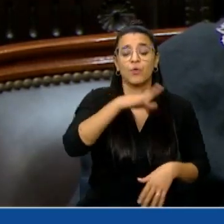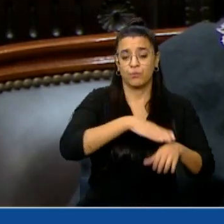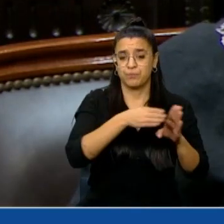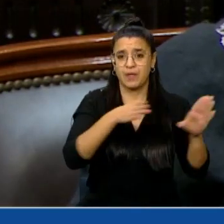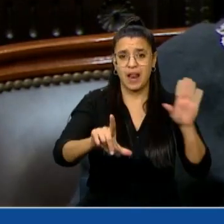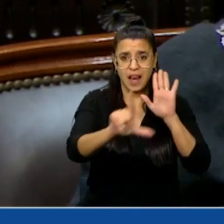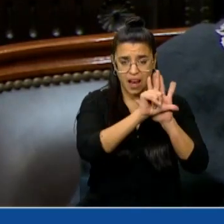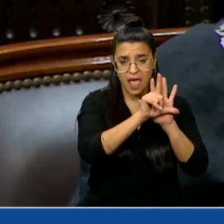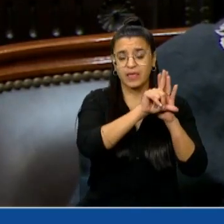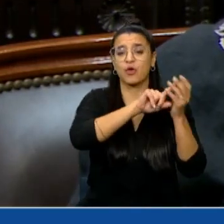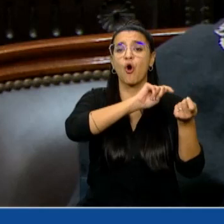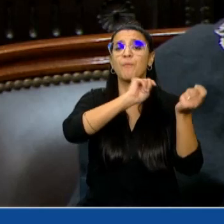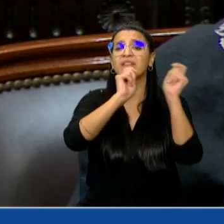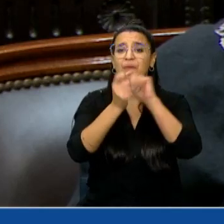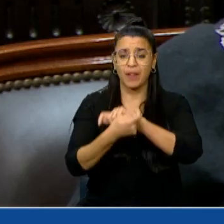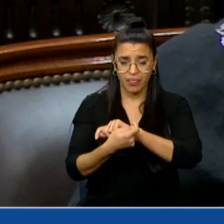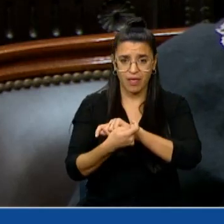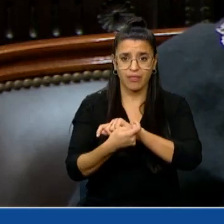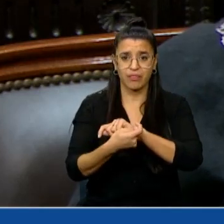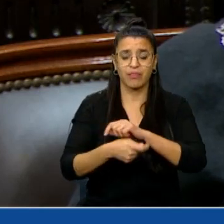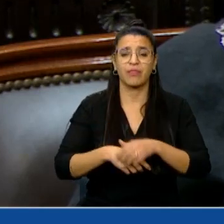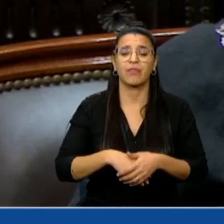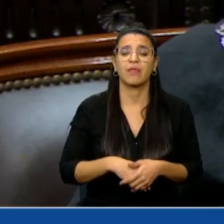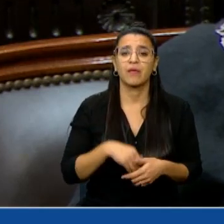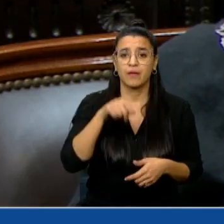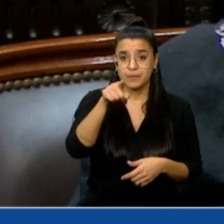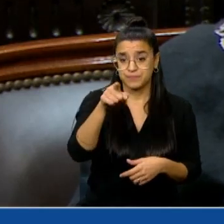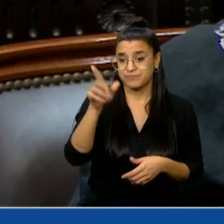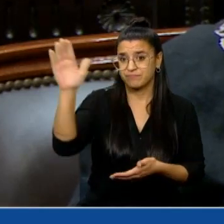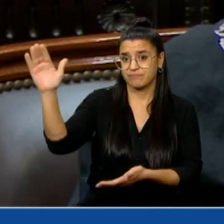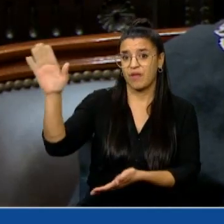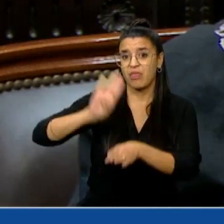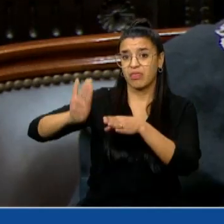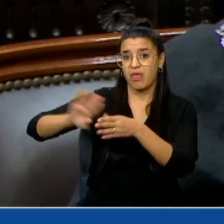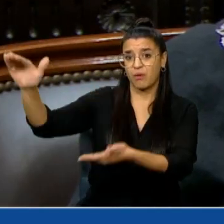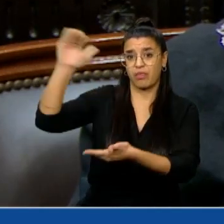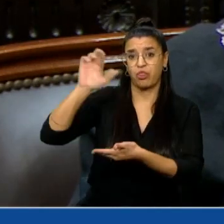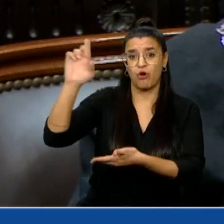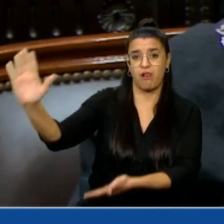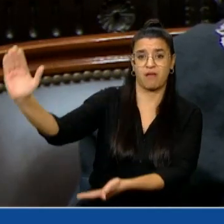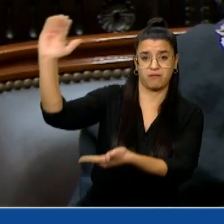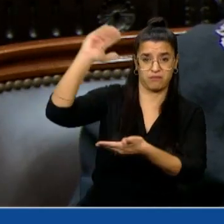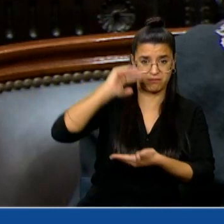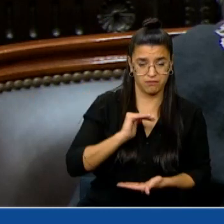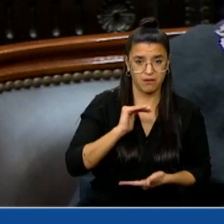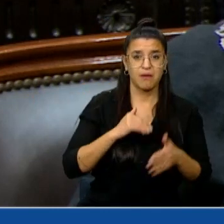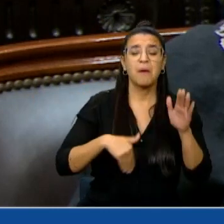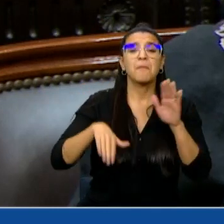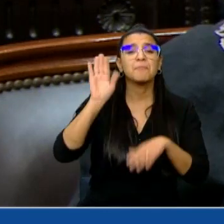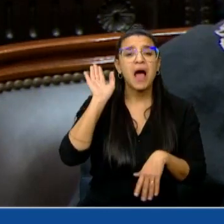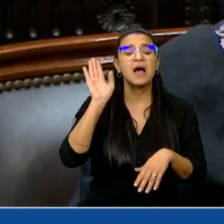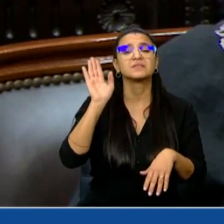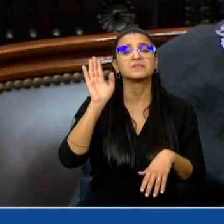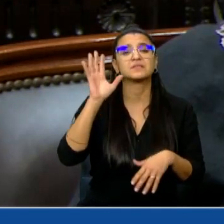ley de convertibilidad, estos tomaron deuda en moneda extranjera, especialmente con